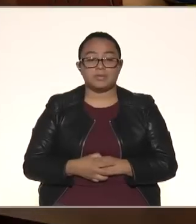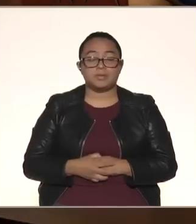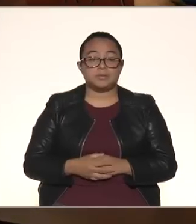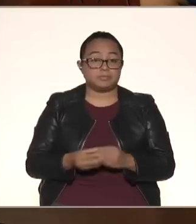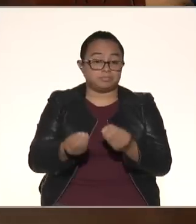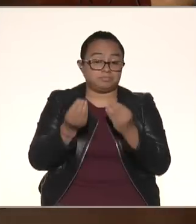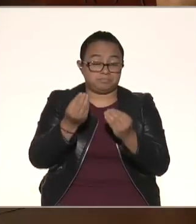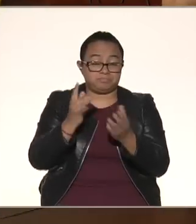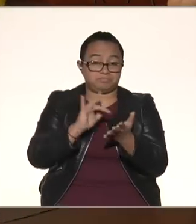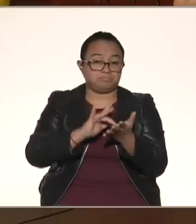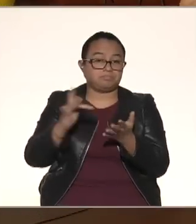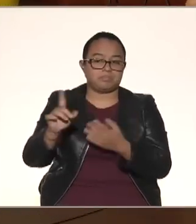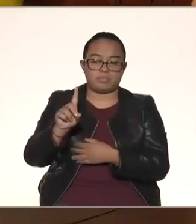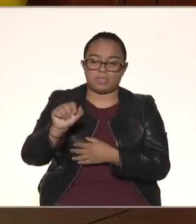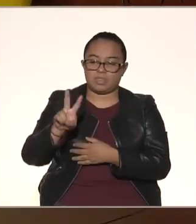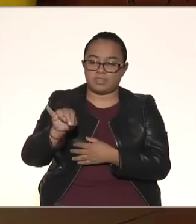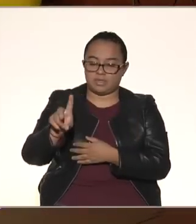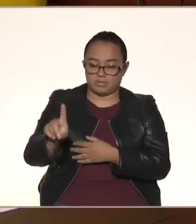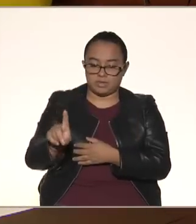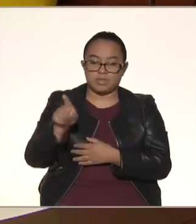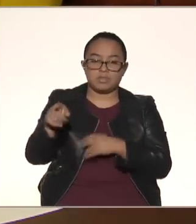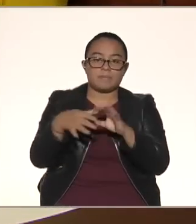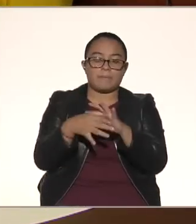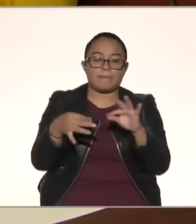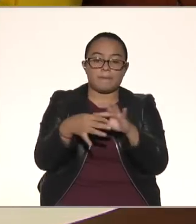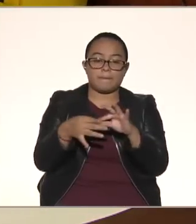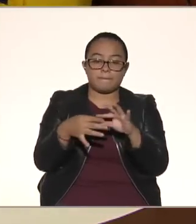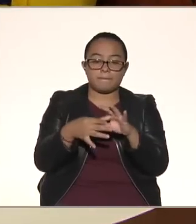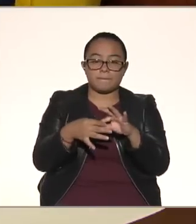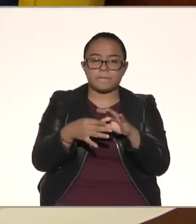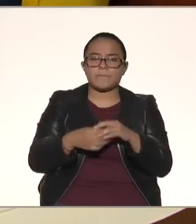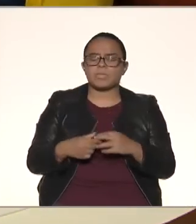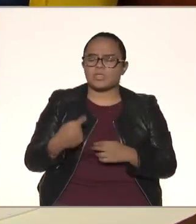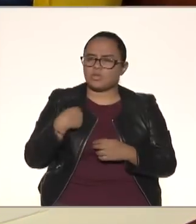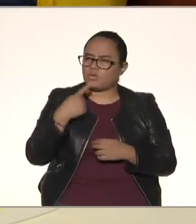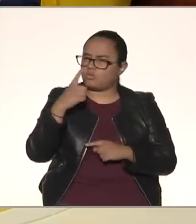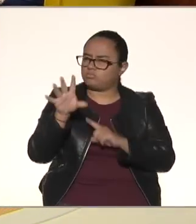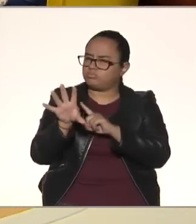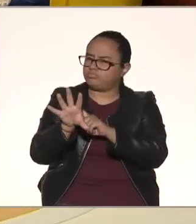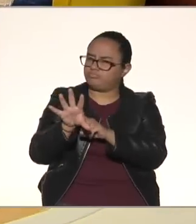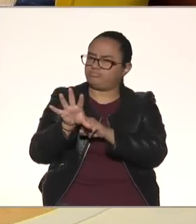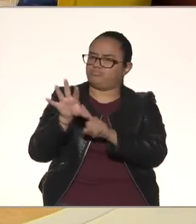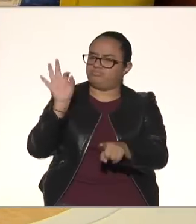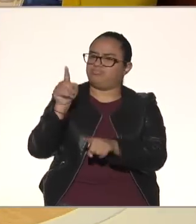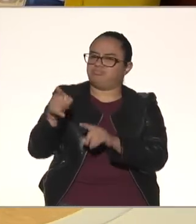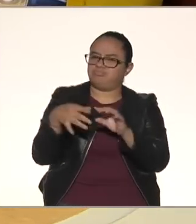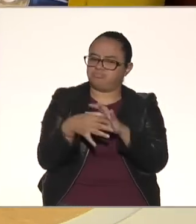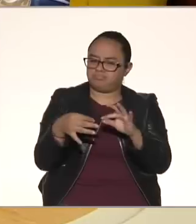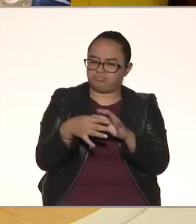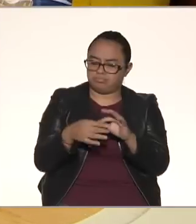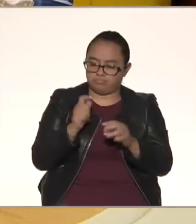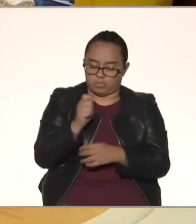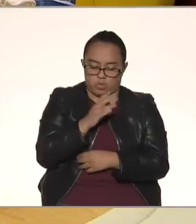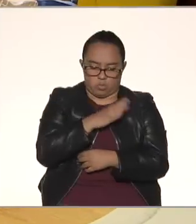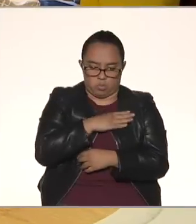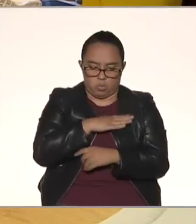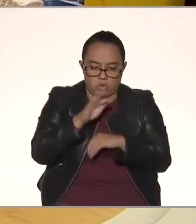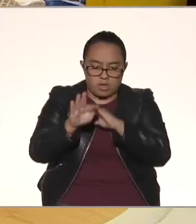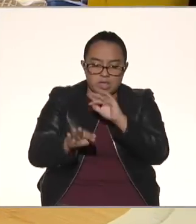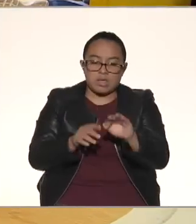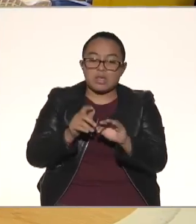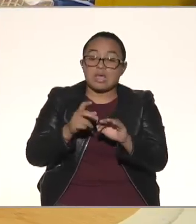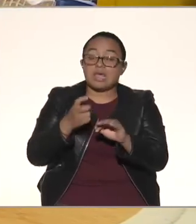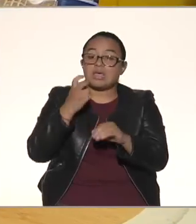Muchísimas gracias a David Pastor Vico por esto que nos dice. Y algo que nos llama mucho la atención, que nos menciona, es que la generosidad es el